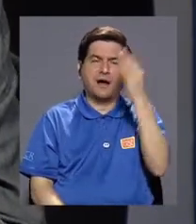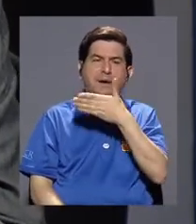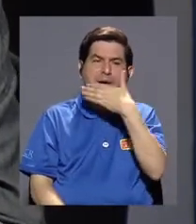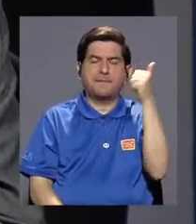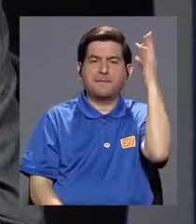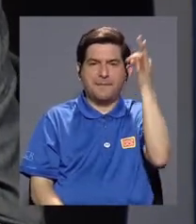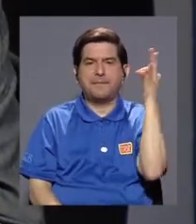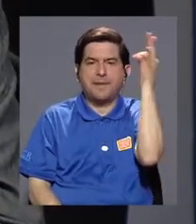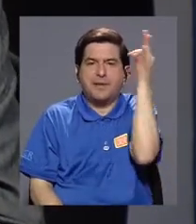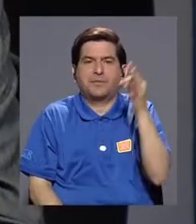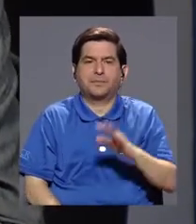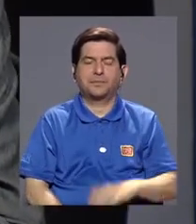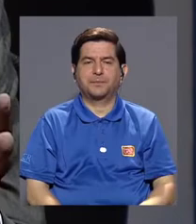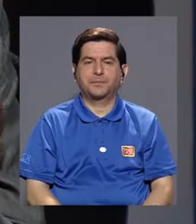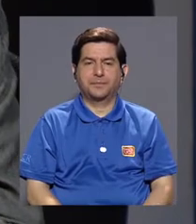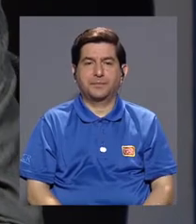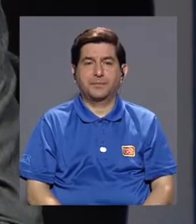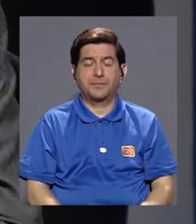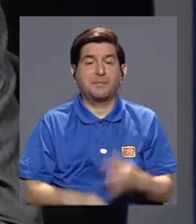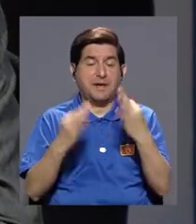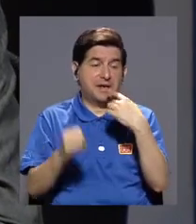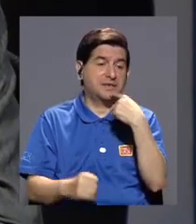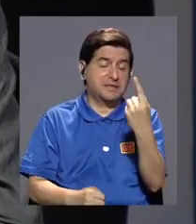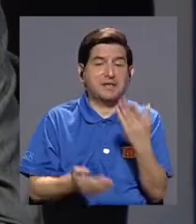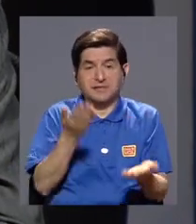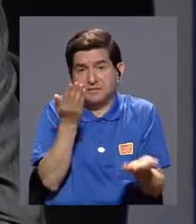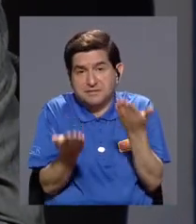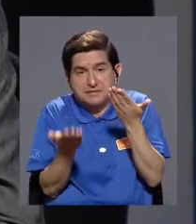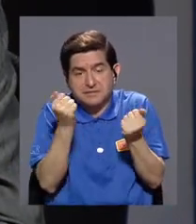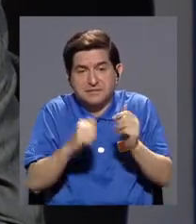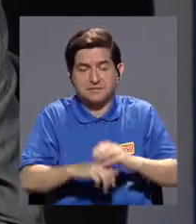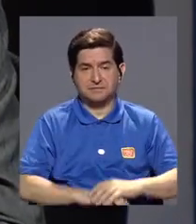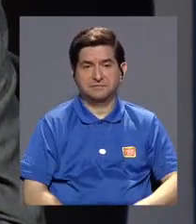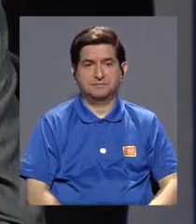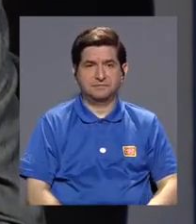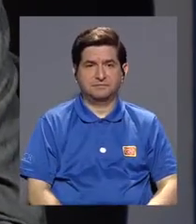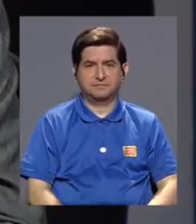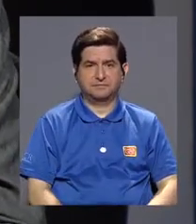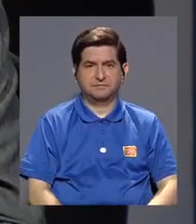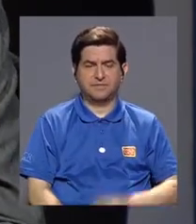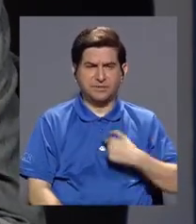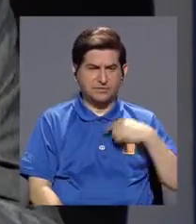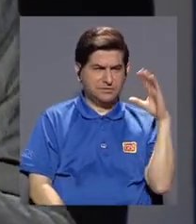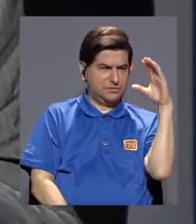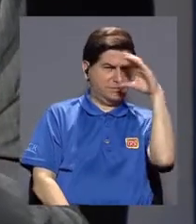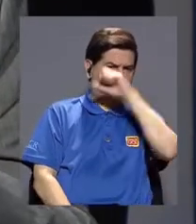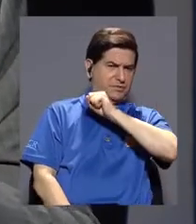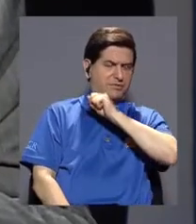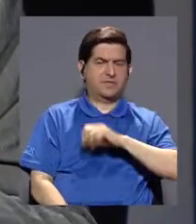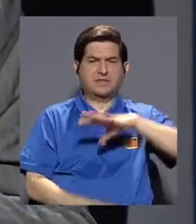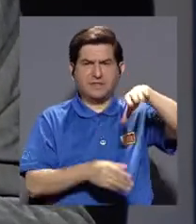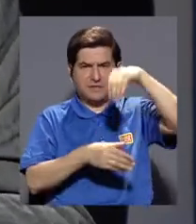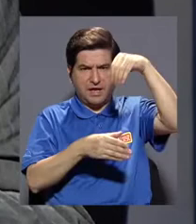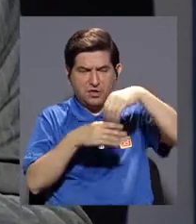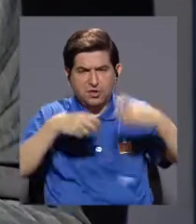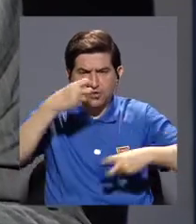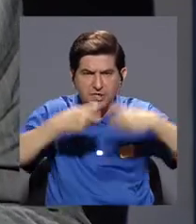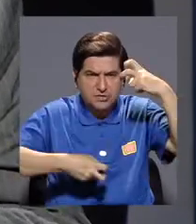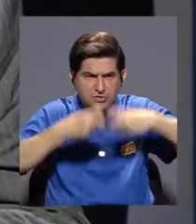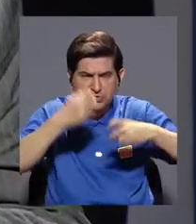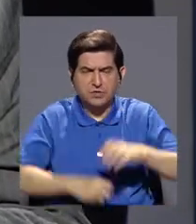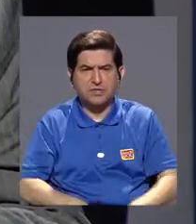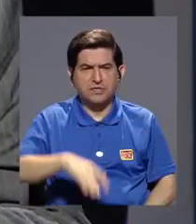es la mejor teoría, por decirlo de esa forma. Entonces veo que en el contexto de la